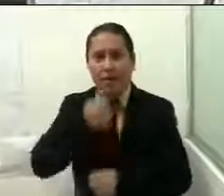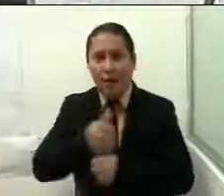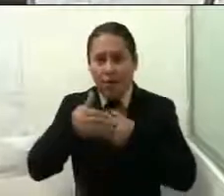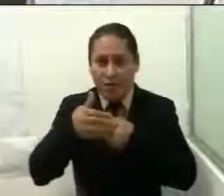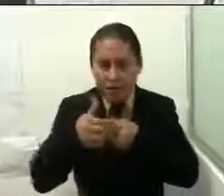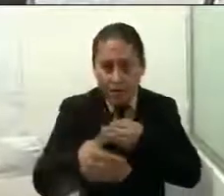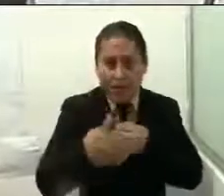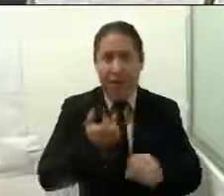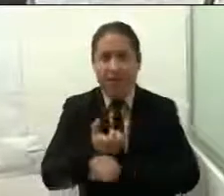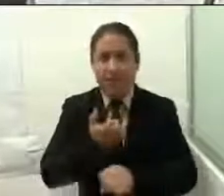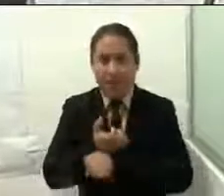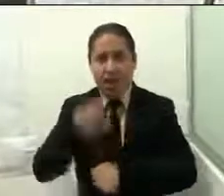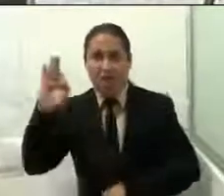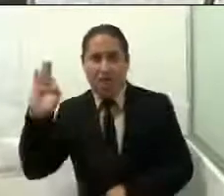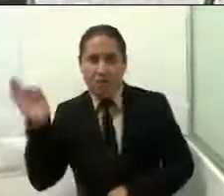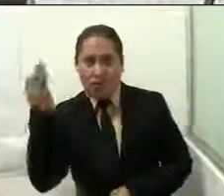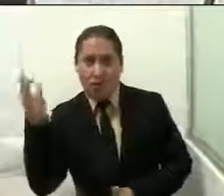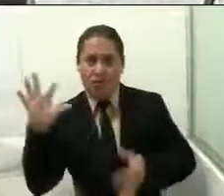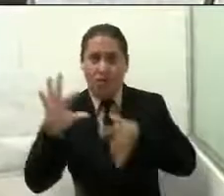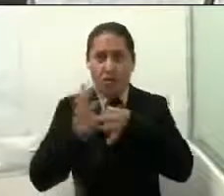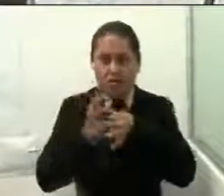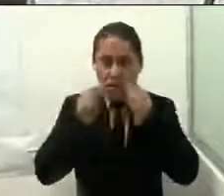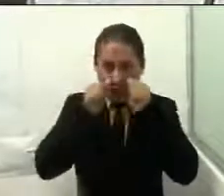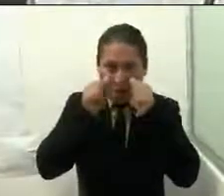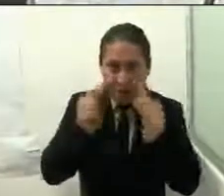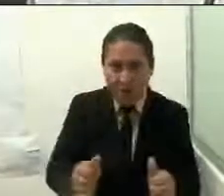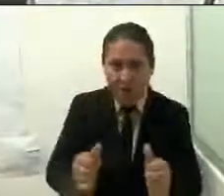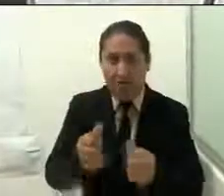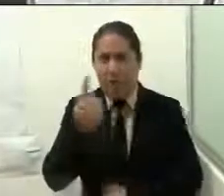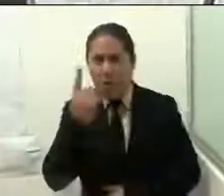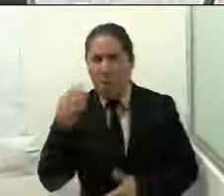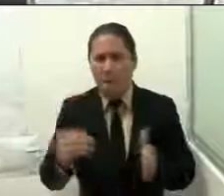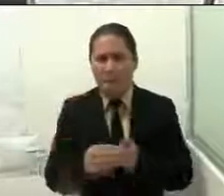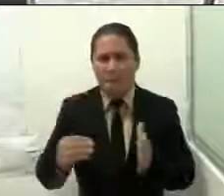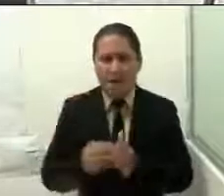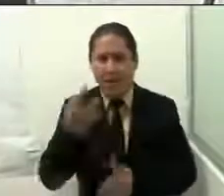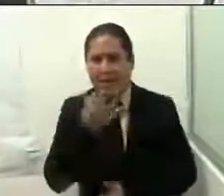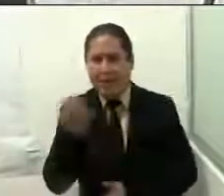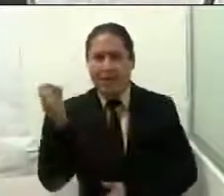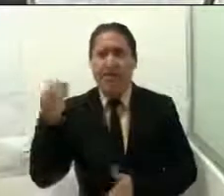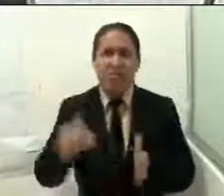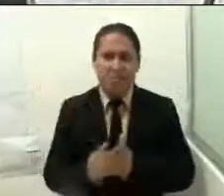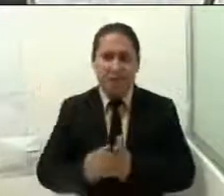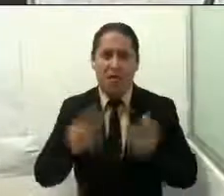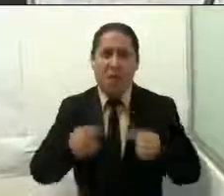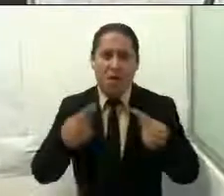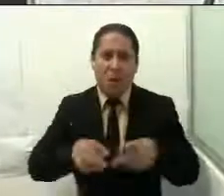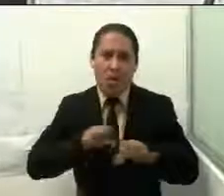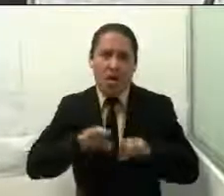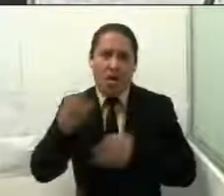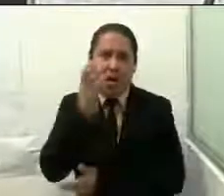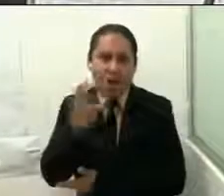federal y federación atendieron a más de un millón 300 mil productores con